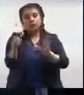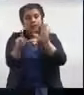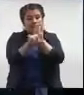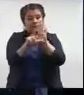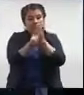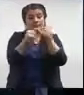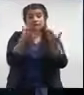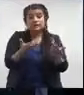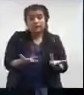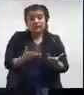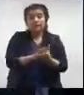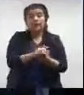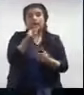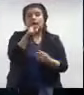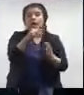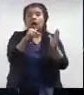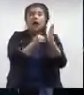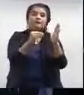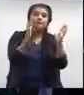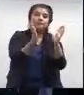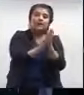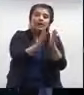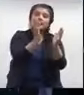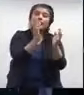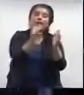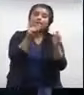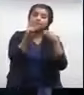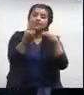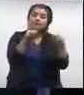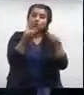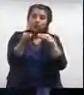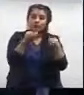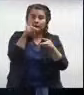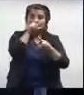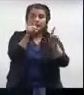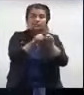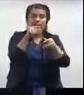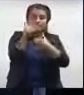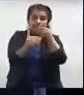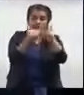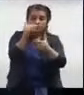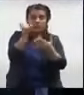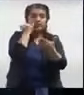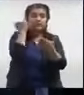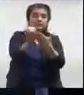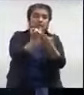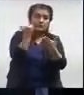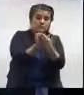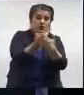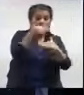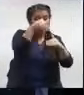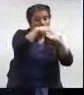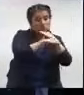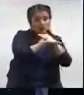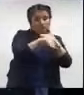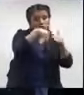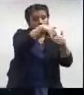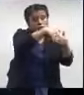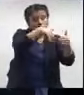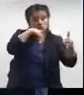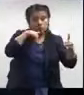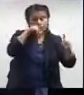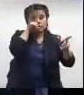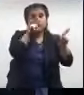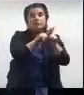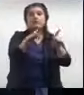debiendo para el efecto implementar los mecanismos y procedimientos para su inscripción, registro y archivo, así como de emitir